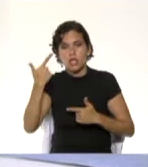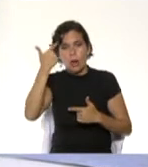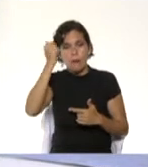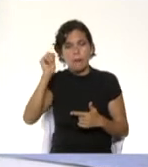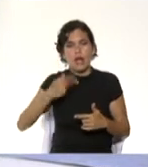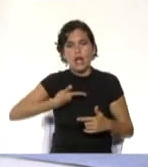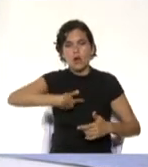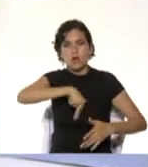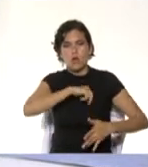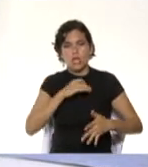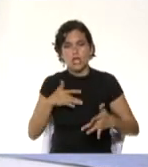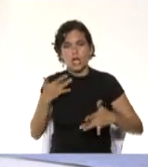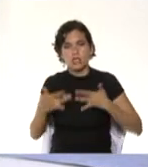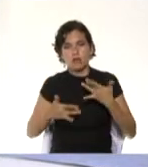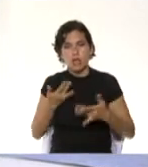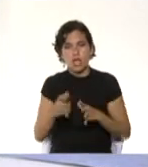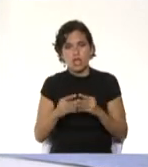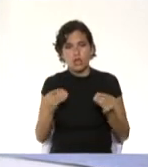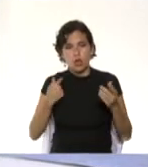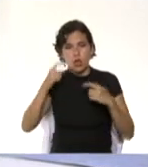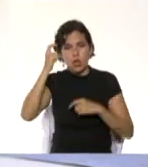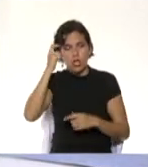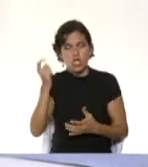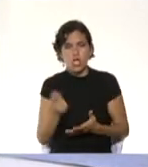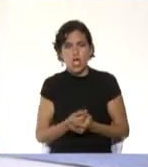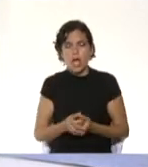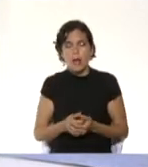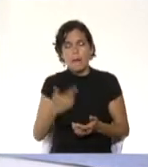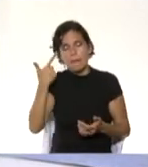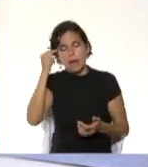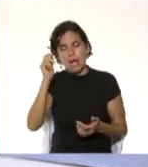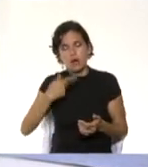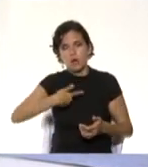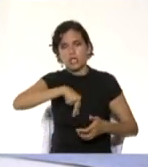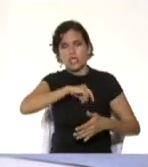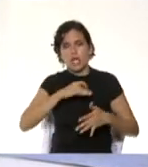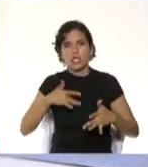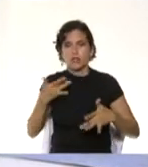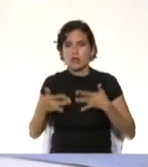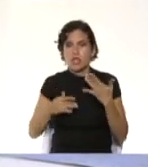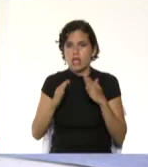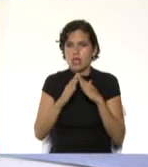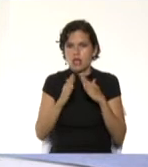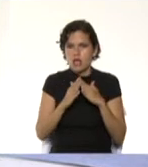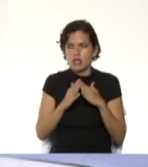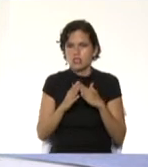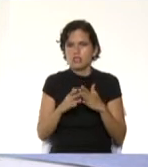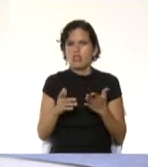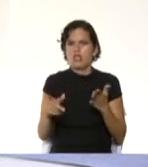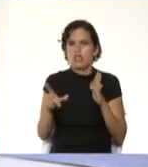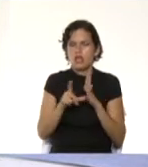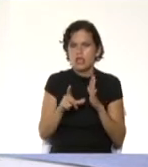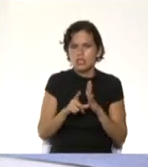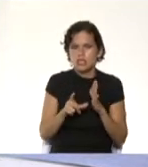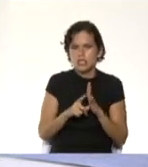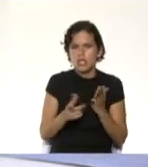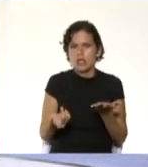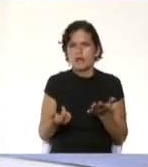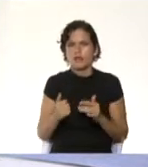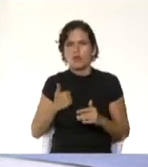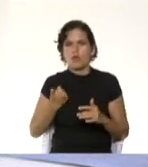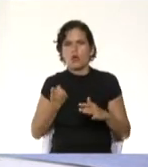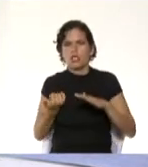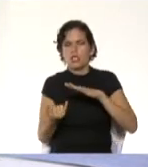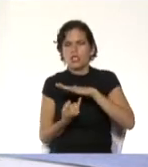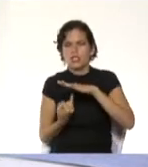una planificación para nuestras actividades diarias, para nuestras actividades en casa, nuestras actividades en el